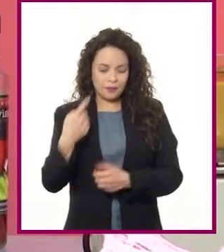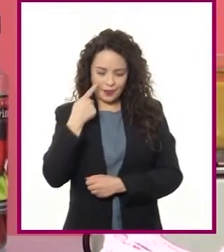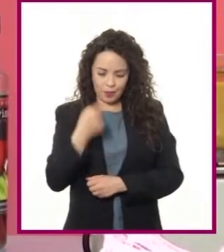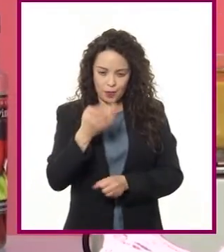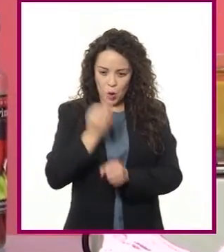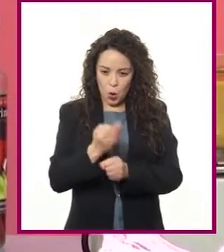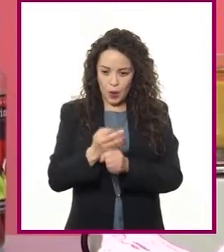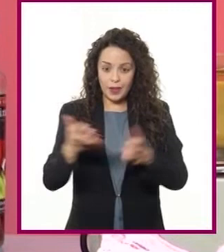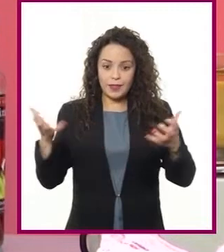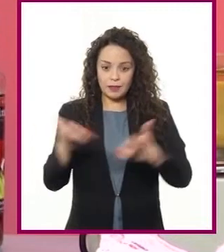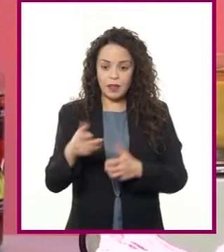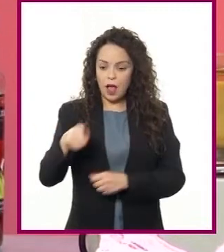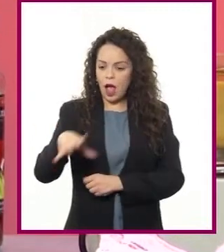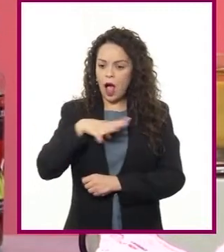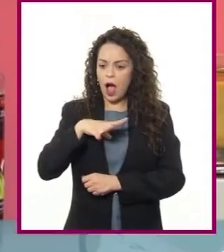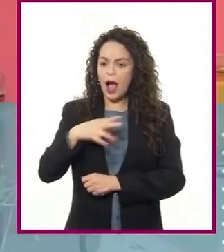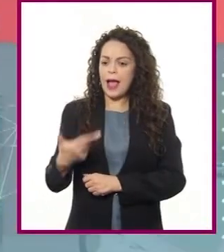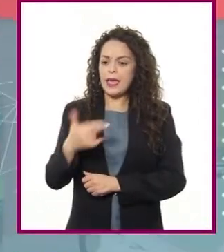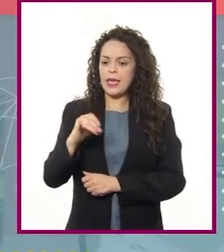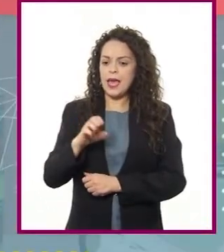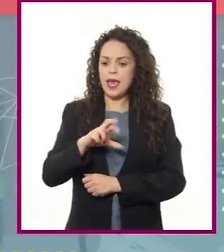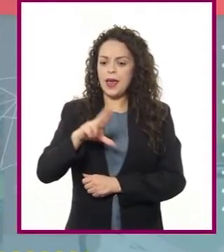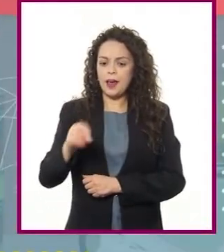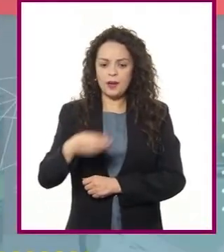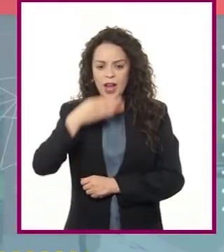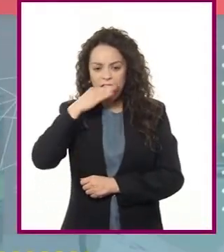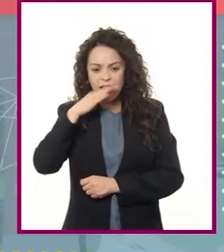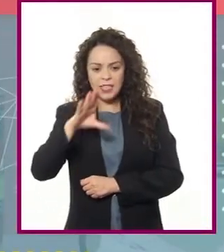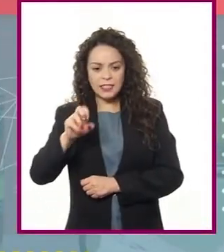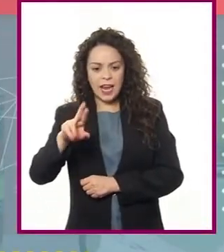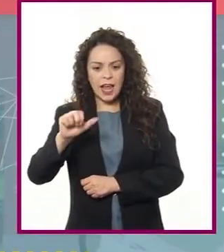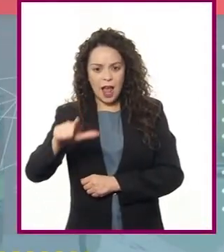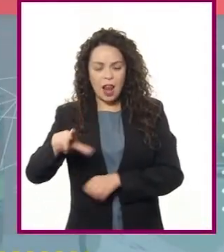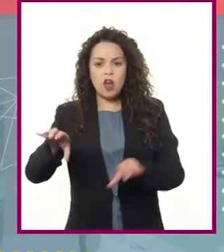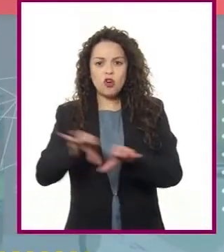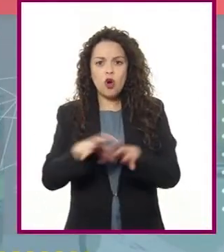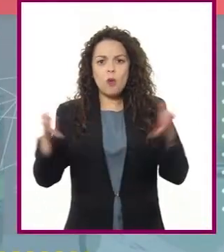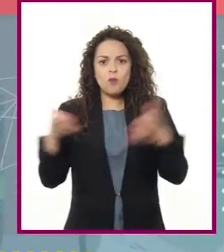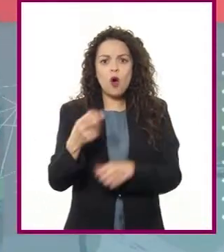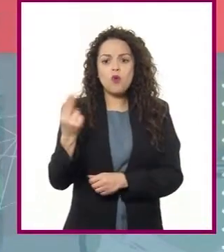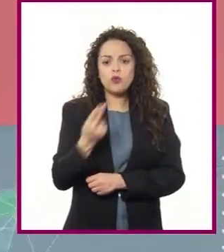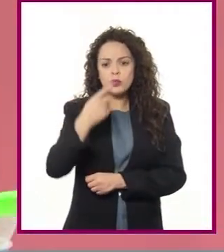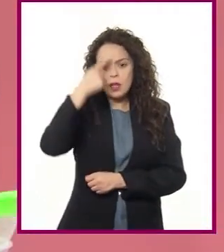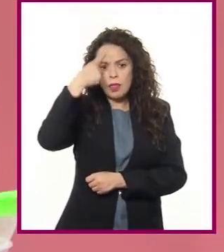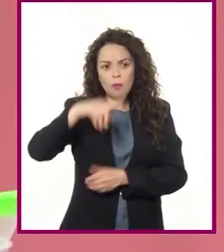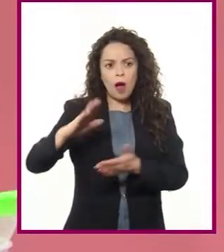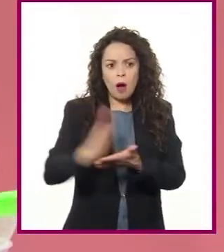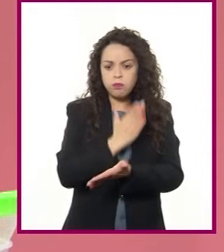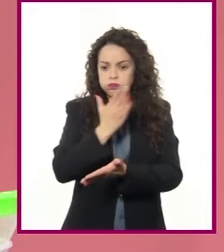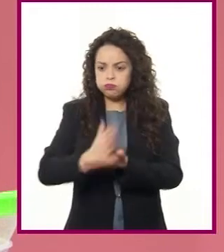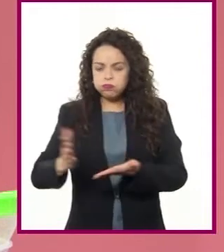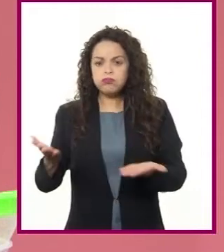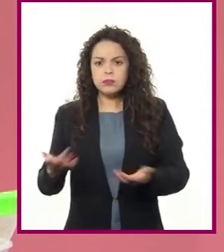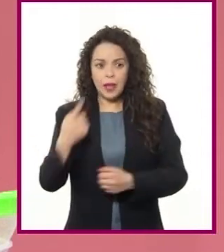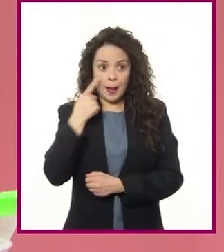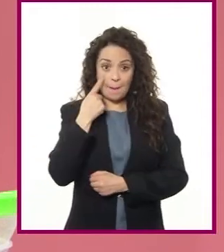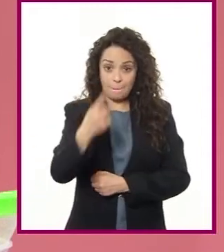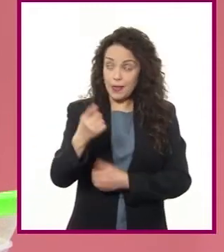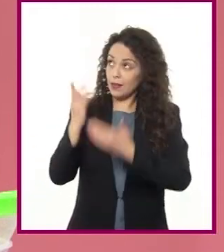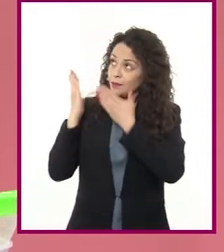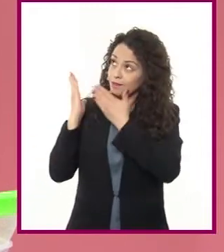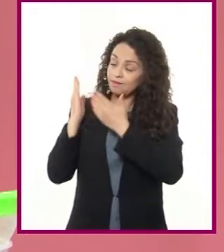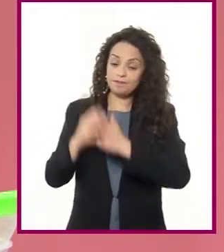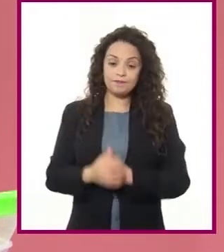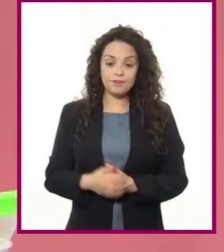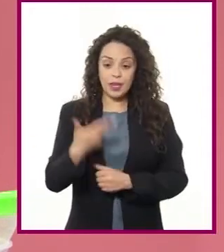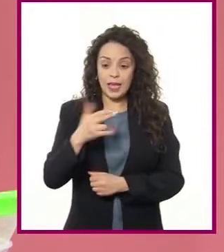está fortificado con hierro. ¿Cómo le harían ustedes para separarlo del cereal? Tomemos en cuenta que el hierro es un